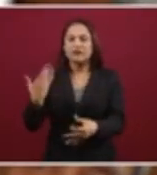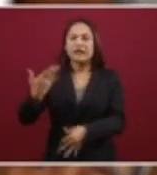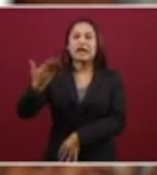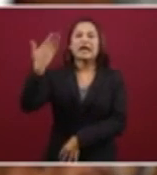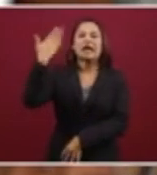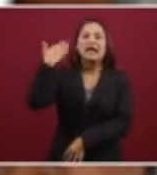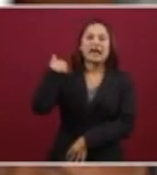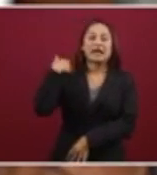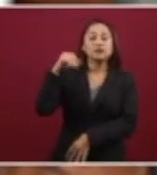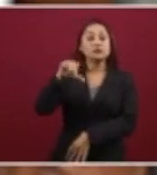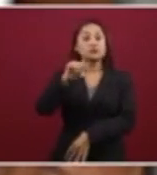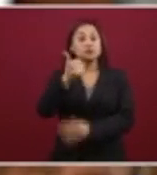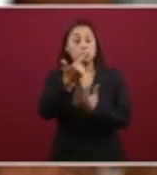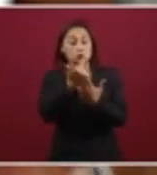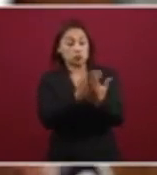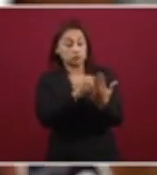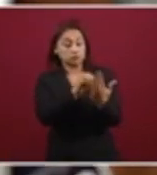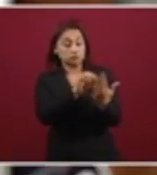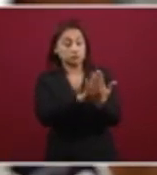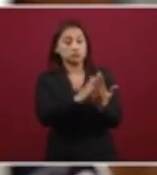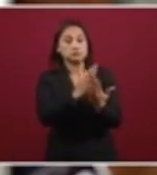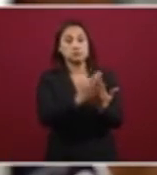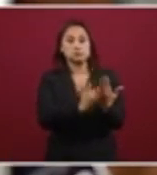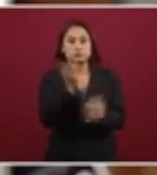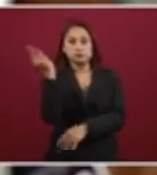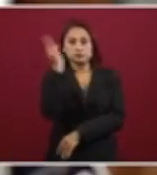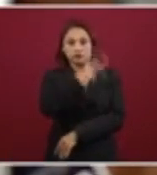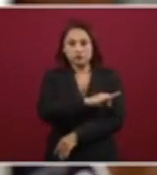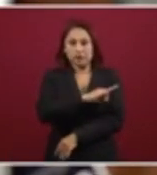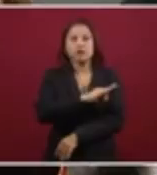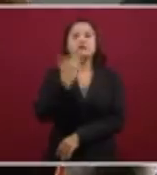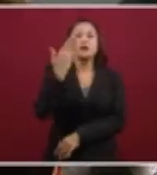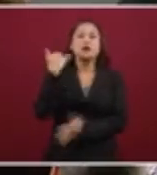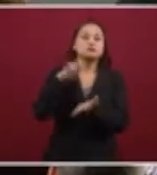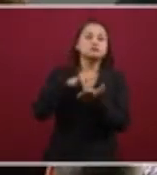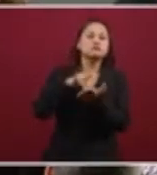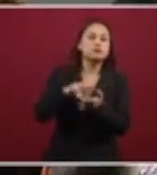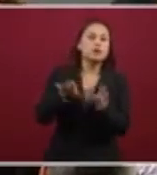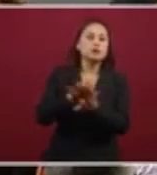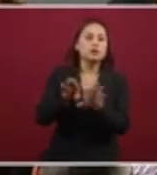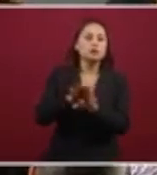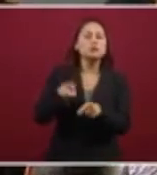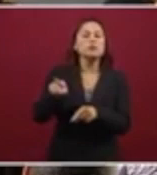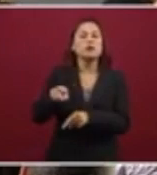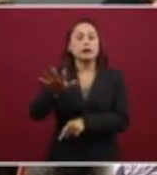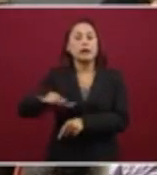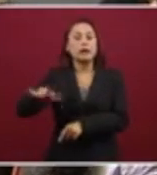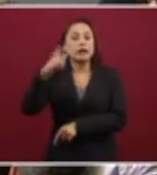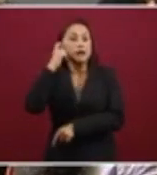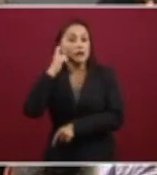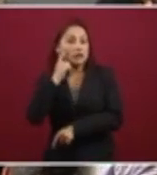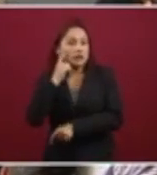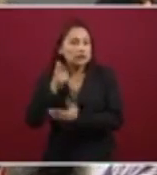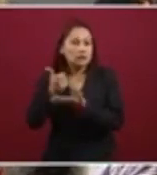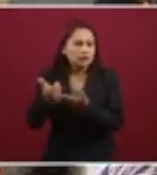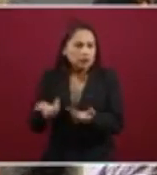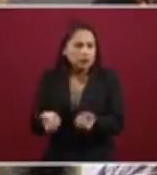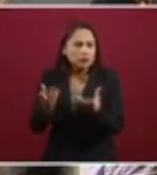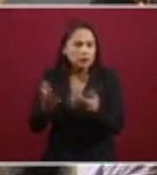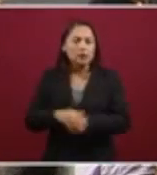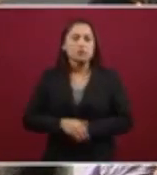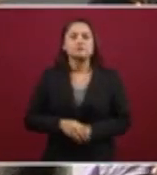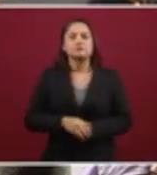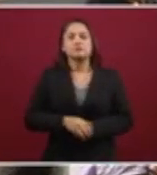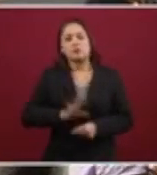¿Cuál ha sido el apoyo a este programa de parte del gobierno de Guerrero? Y la segunda pregunta sería, y sobre los robos